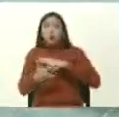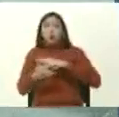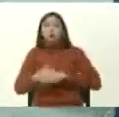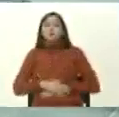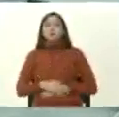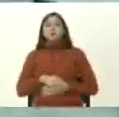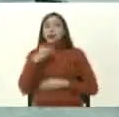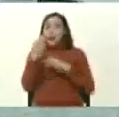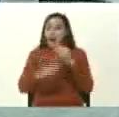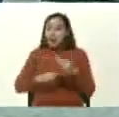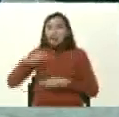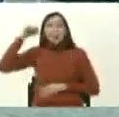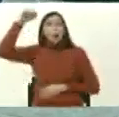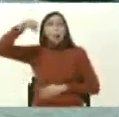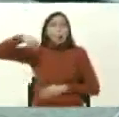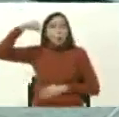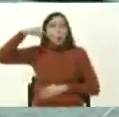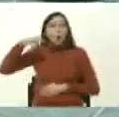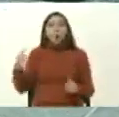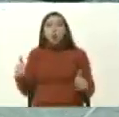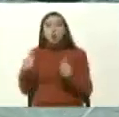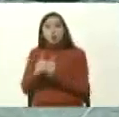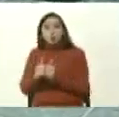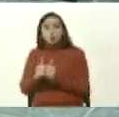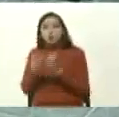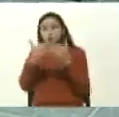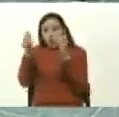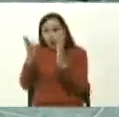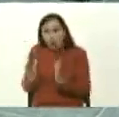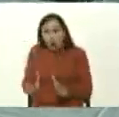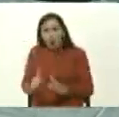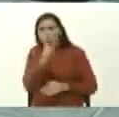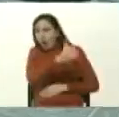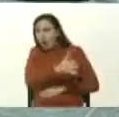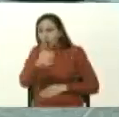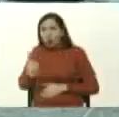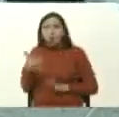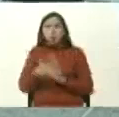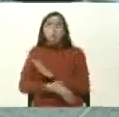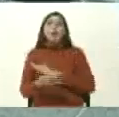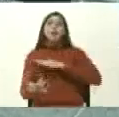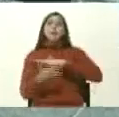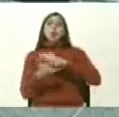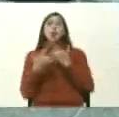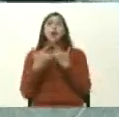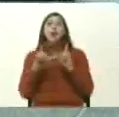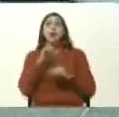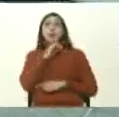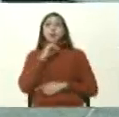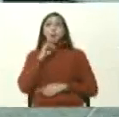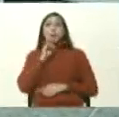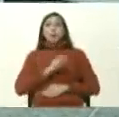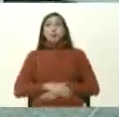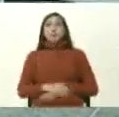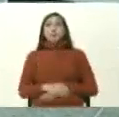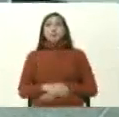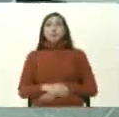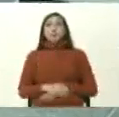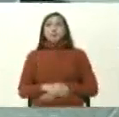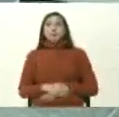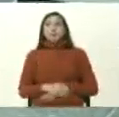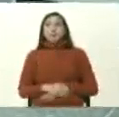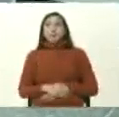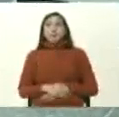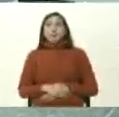hacemos producciones junto con los niños y niñas en tecnologías libres. Aquí el joven